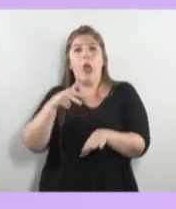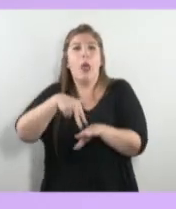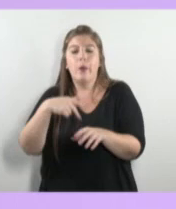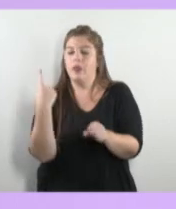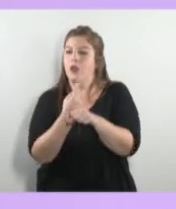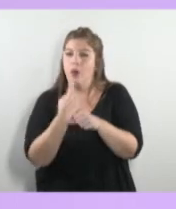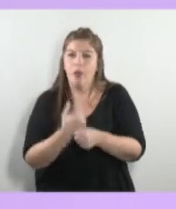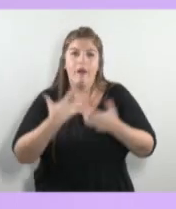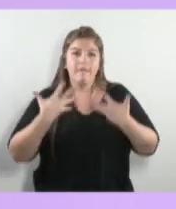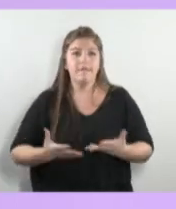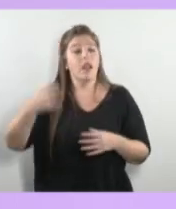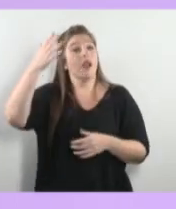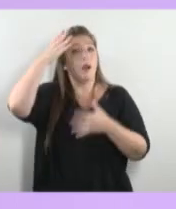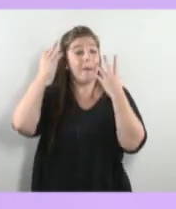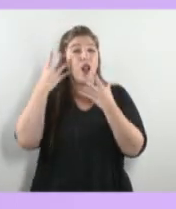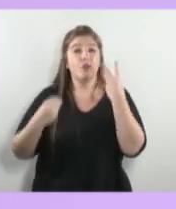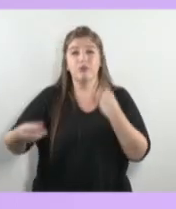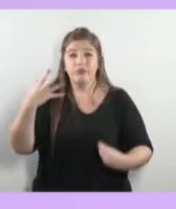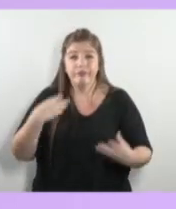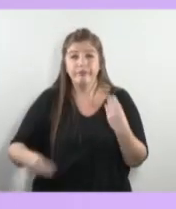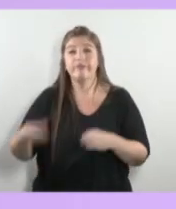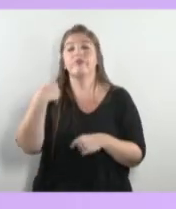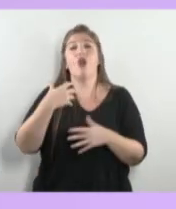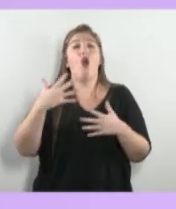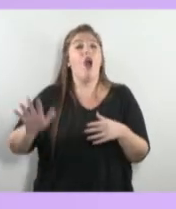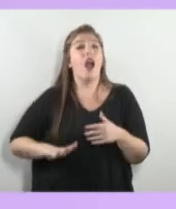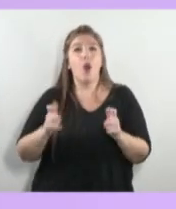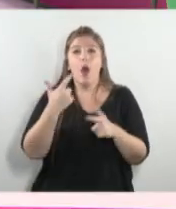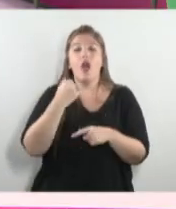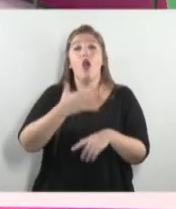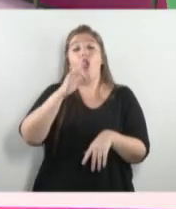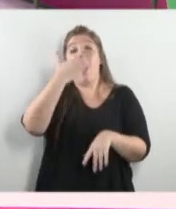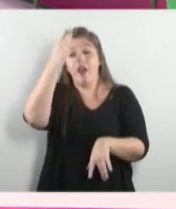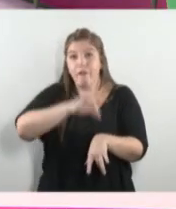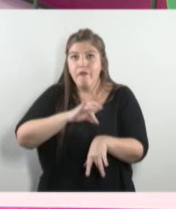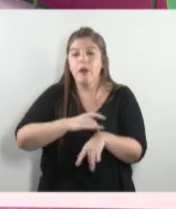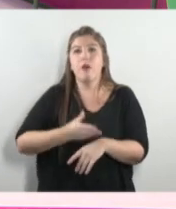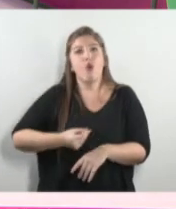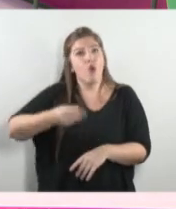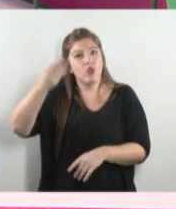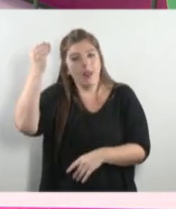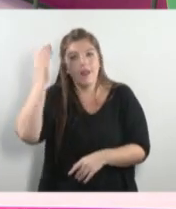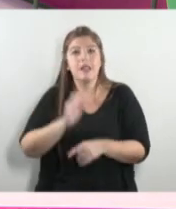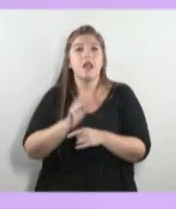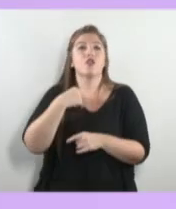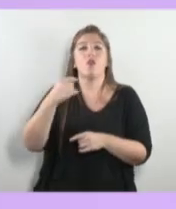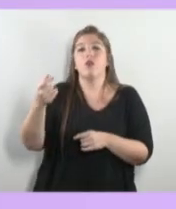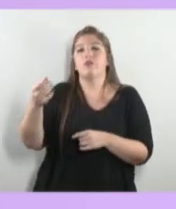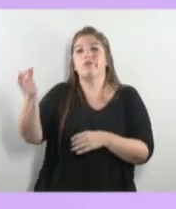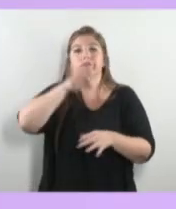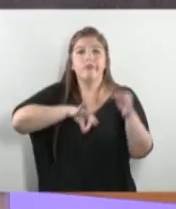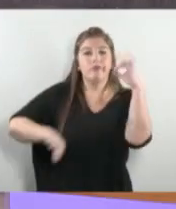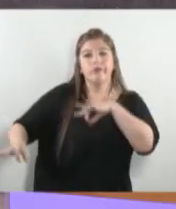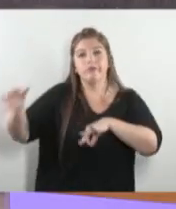pelo, desgano. Nos empezamos a enfermar como muy seguido de estas enfermedades oportunistas que andan dando vueltas por ahí. Bueno, todos